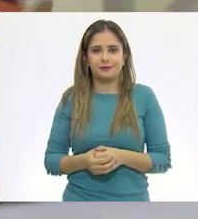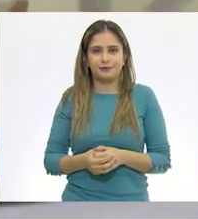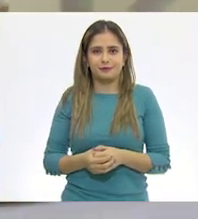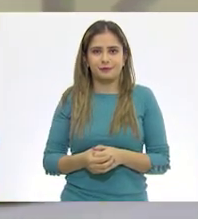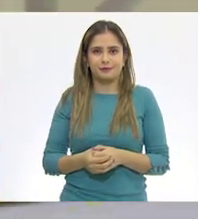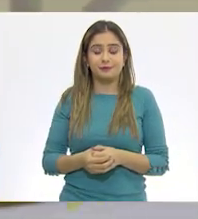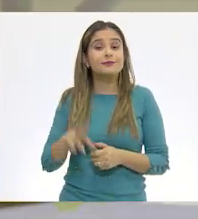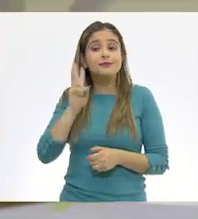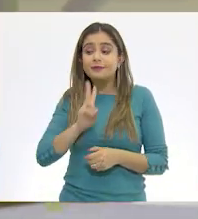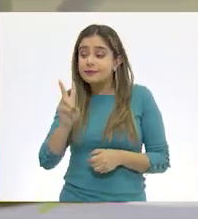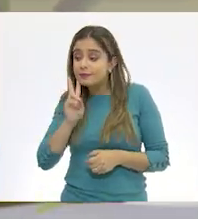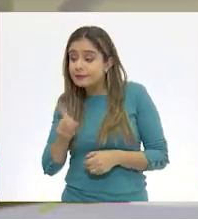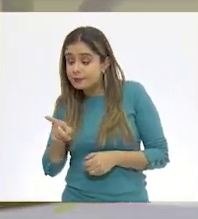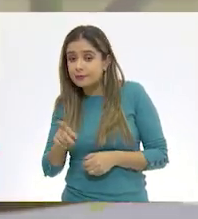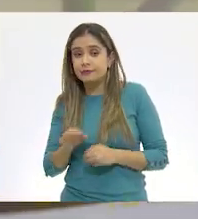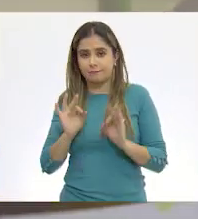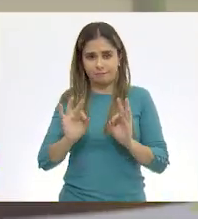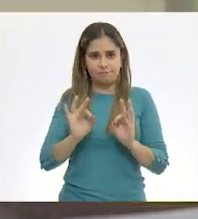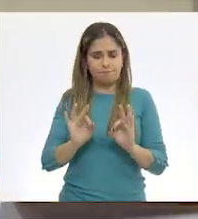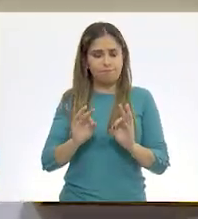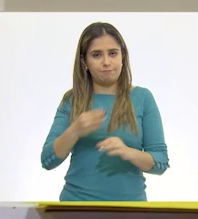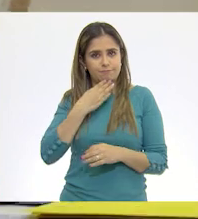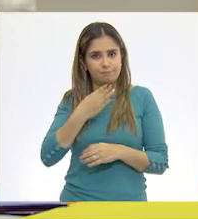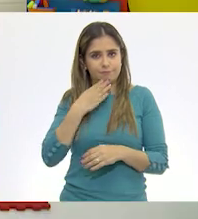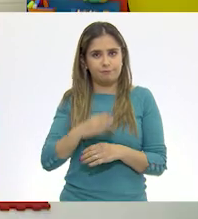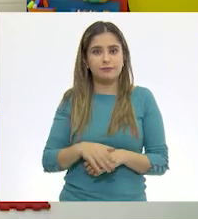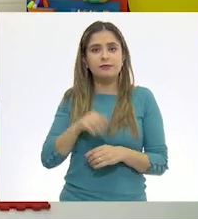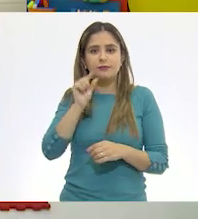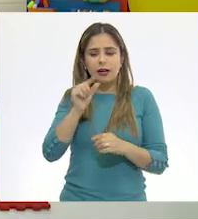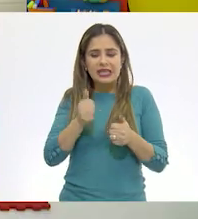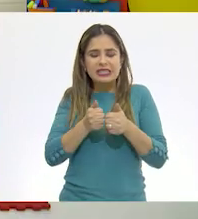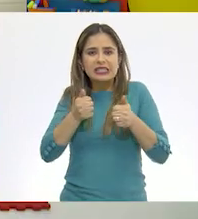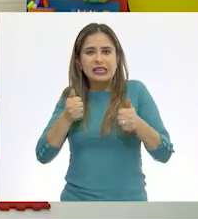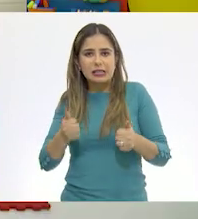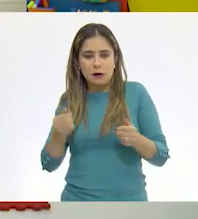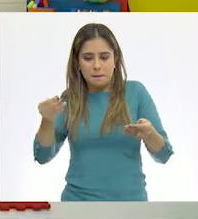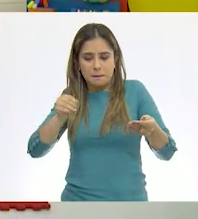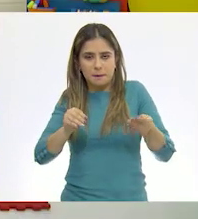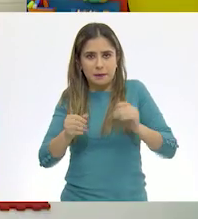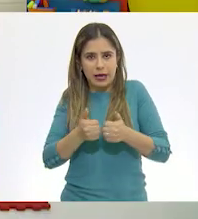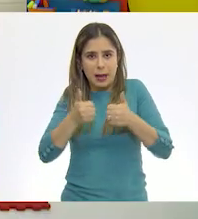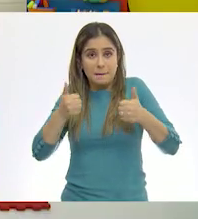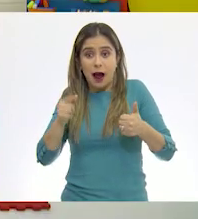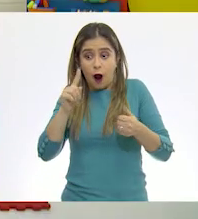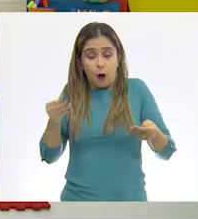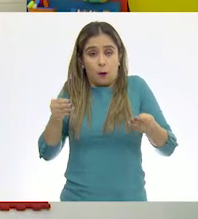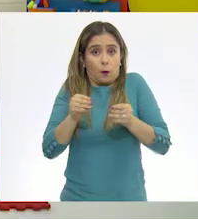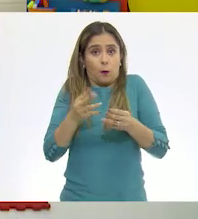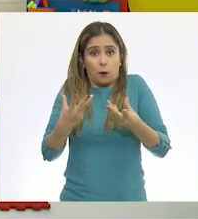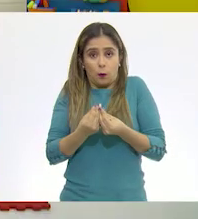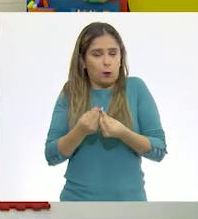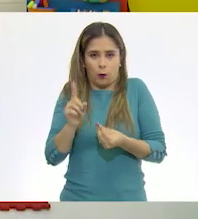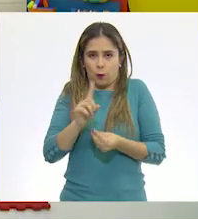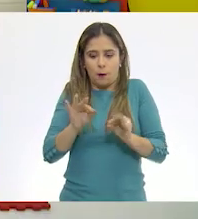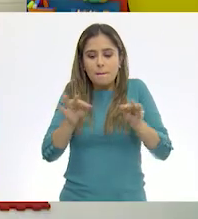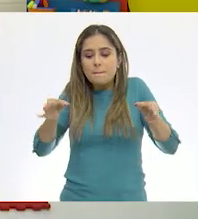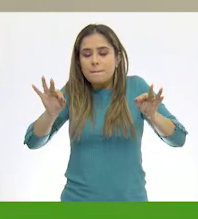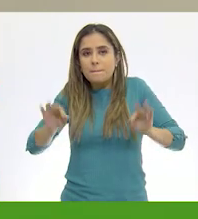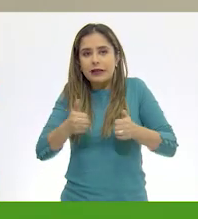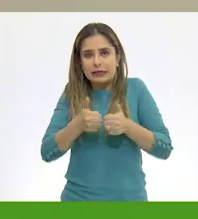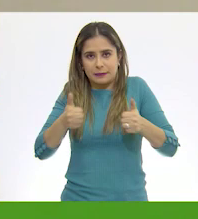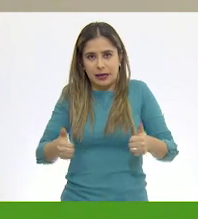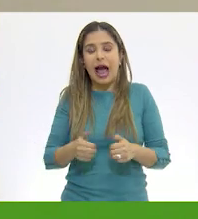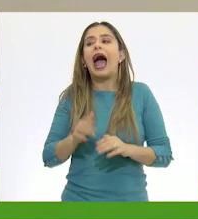A ver. ¿Así? ¿Muy bien? ¿Sí? Sí, nada más un poquito más separado. ¡Ah! No tan al borde, a ver. Ajá. Ah, ya